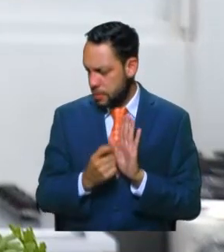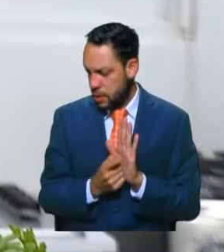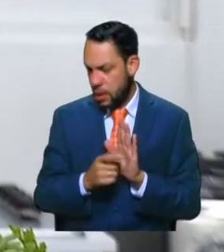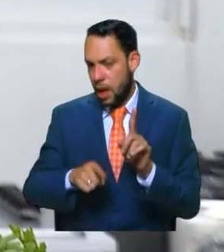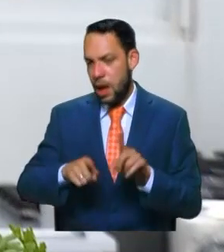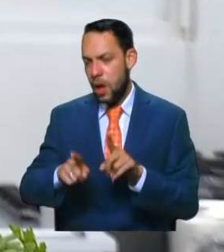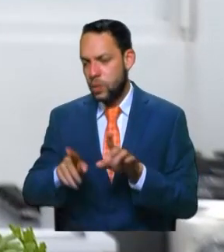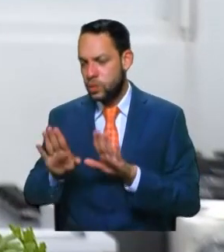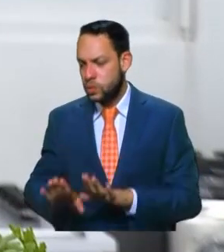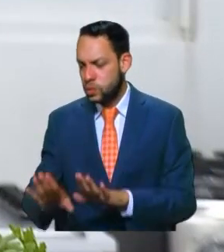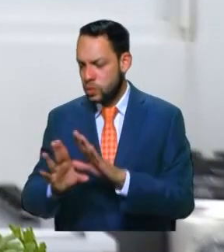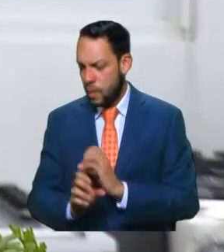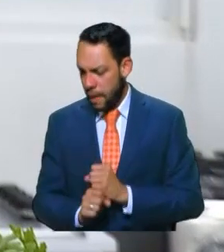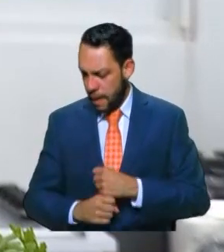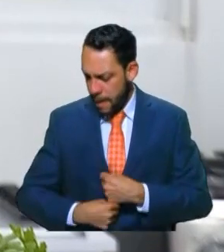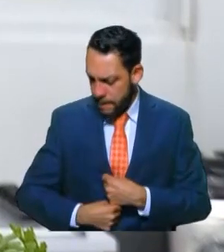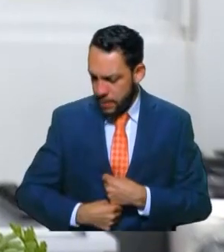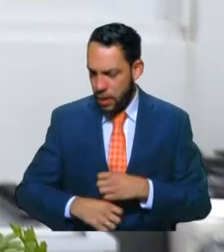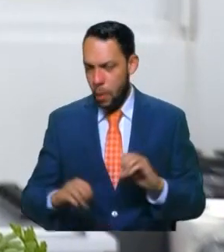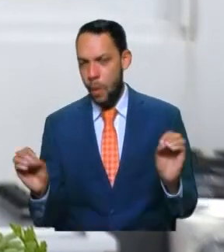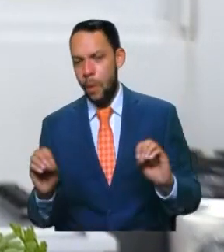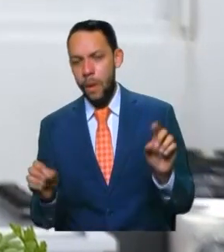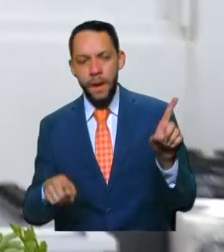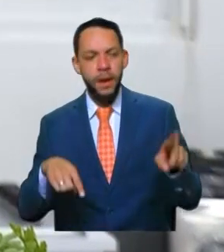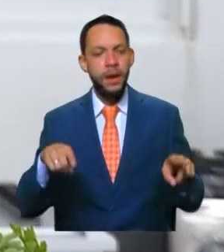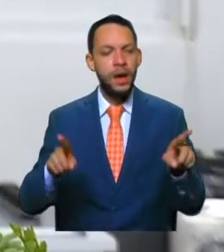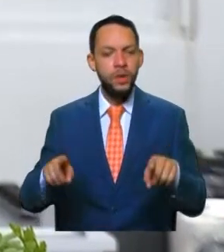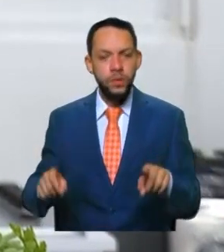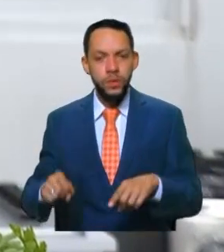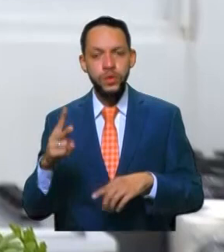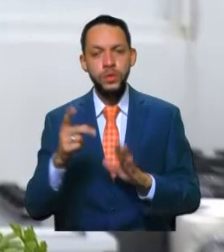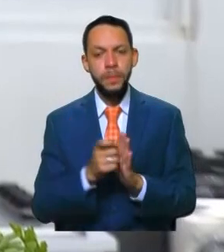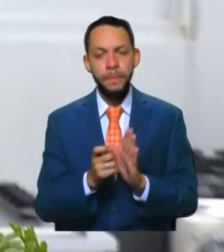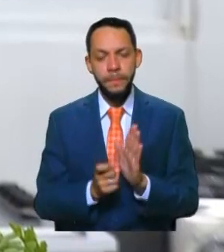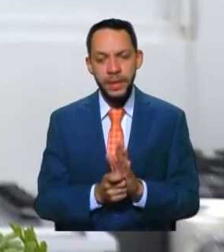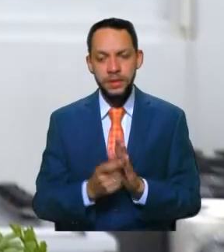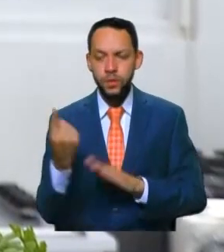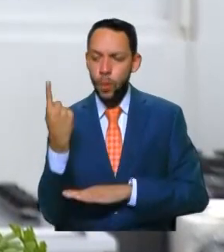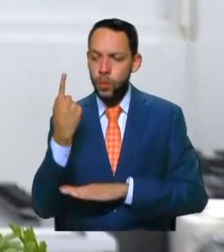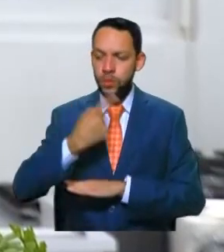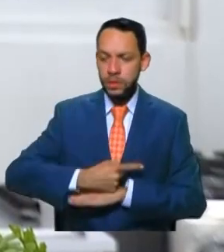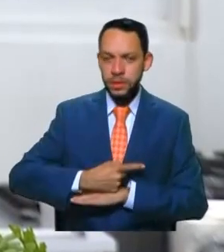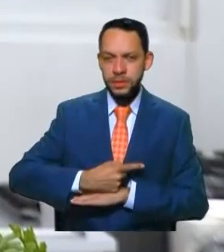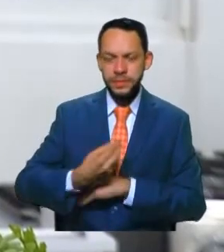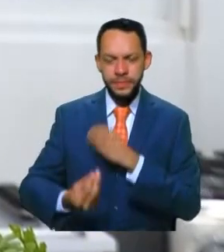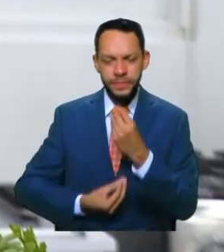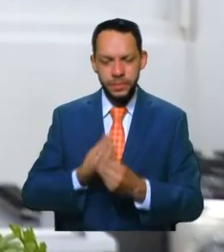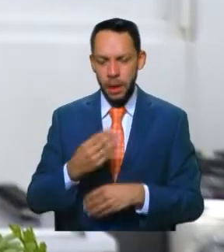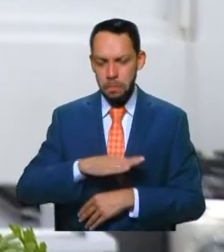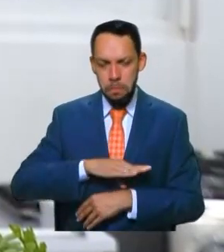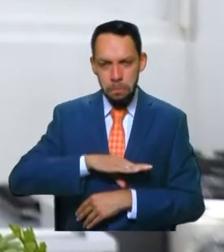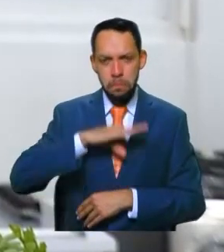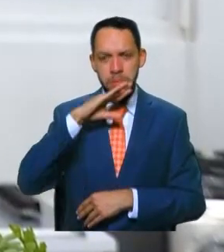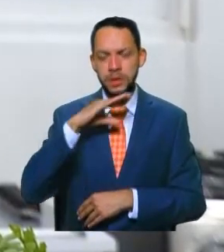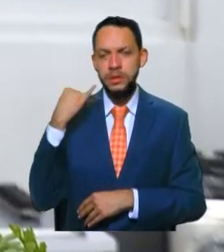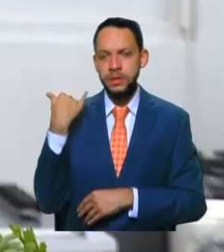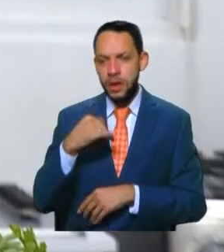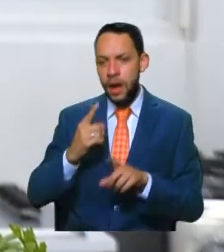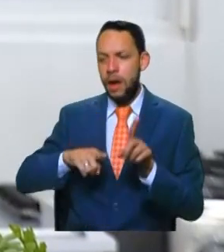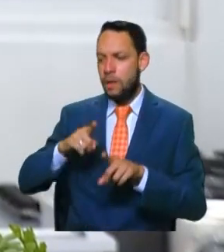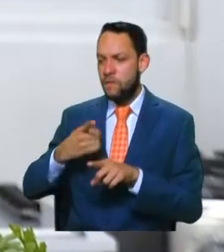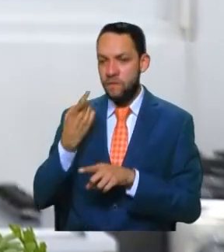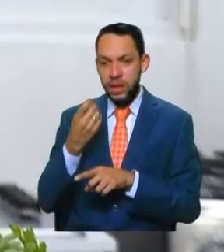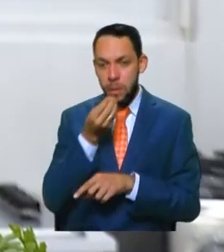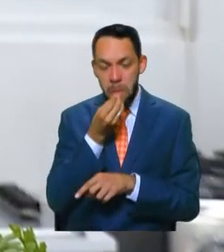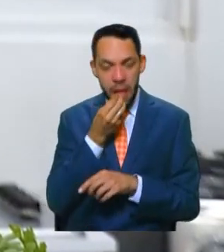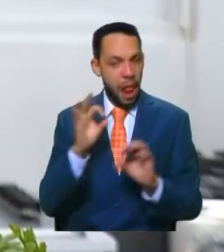hambre permanentemente y porque hay personas que comen 2 veces al día y quedan satisfechas y ni les hace falta la